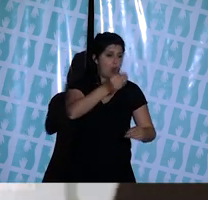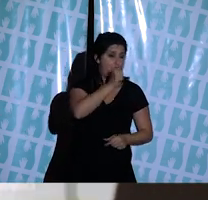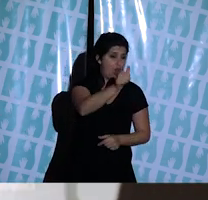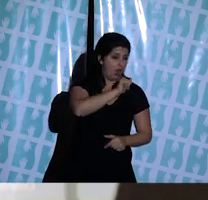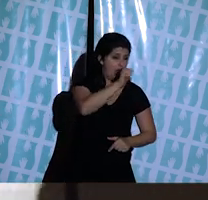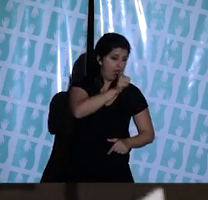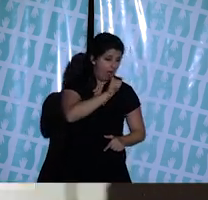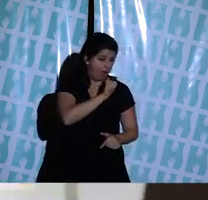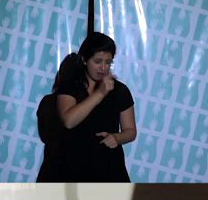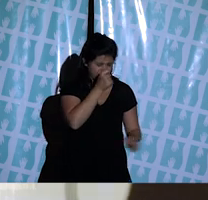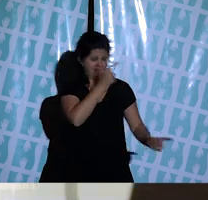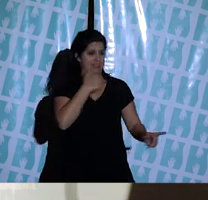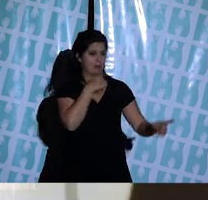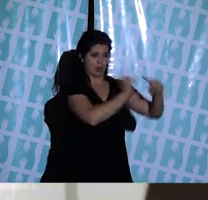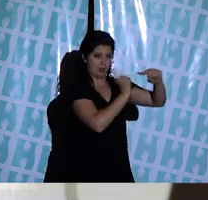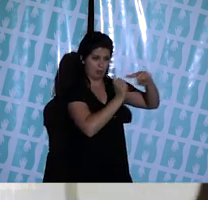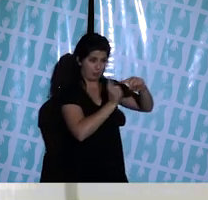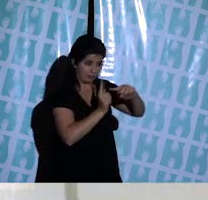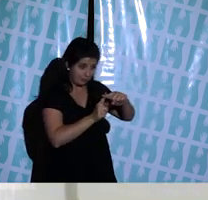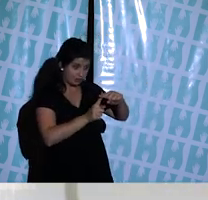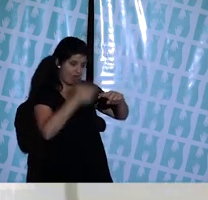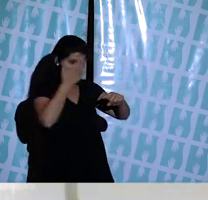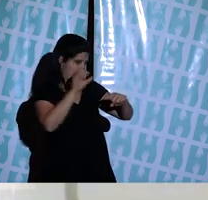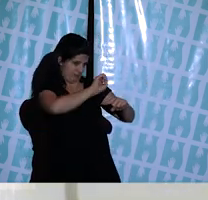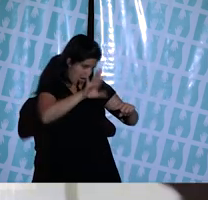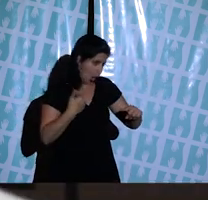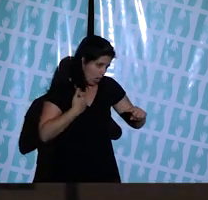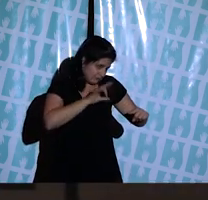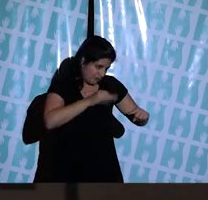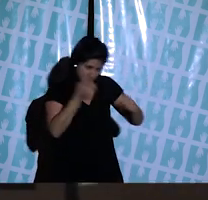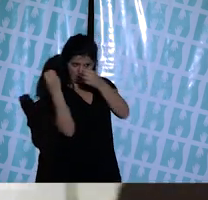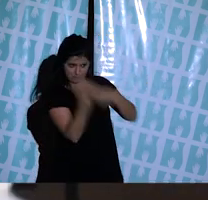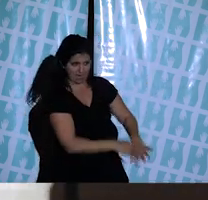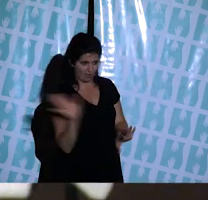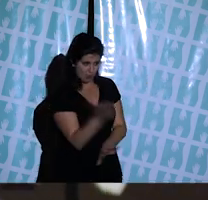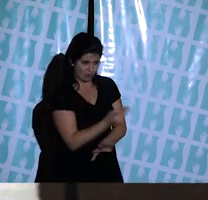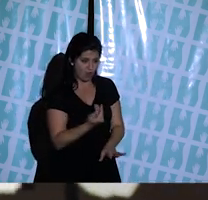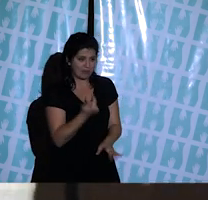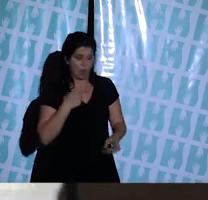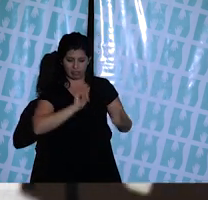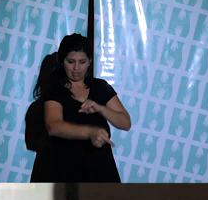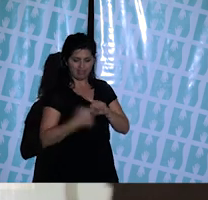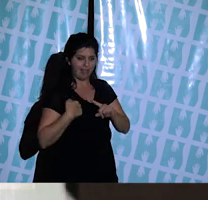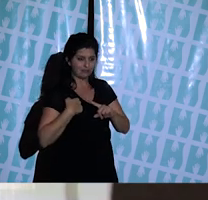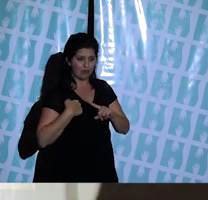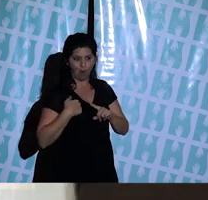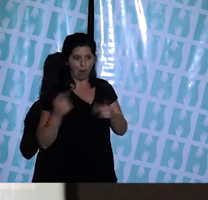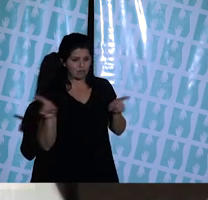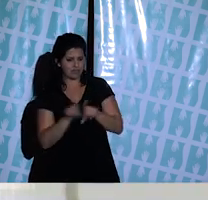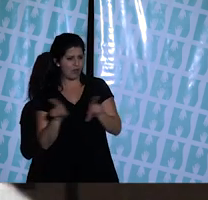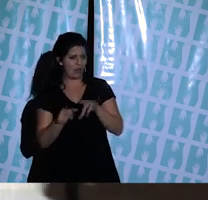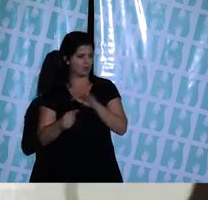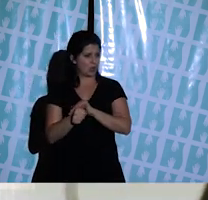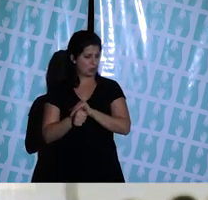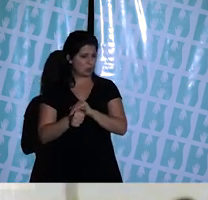aunque después te quiten todo peor y te genere, quedes peor que antes, como el rascarse la herida, pero inmediato. Y nosotros, la verdad, que seguimos siendo la tortuguita. Nos cuesta